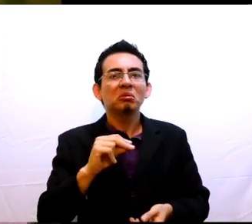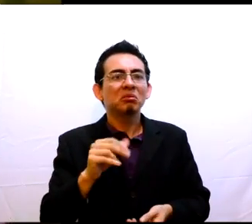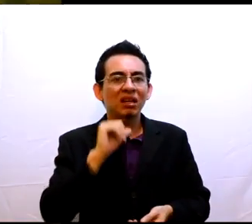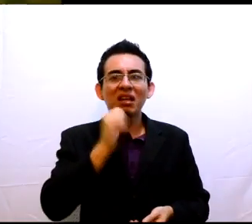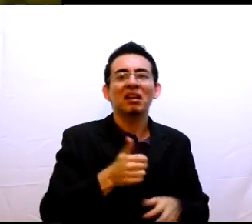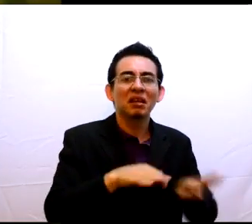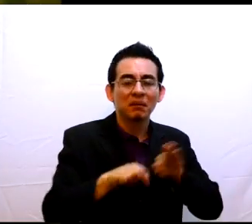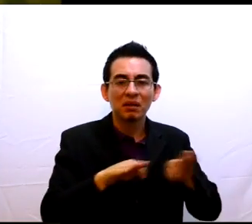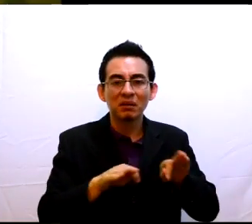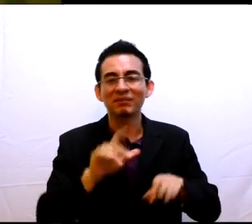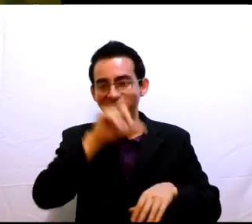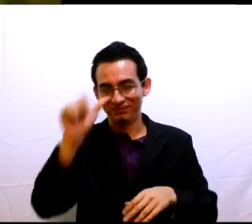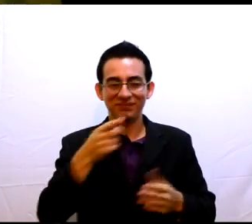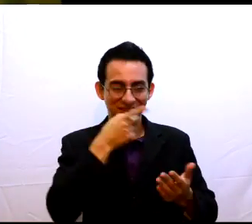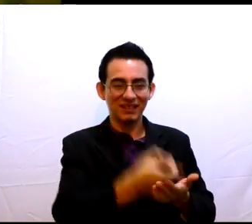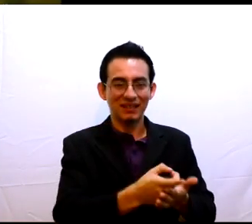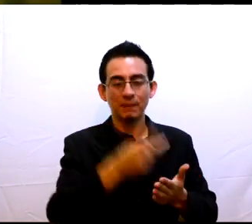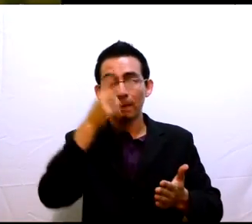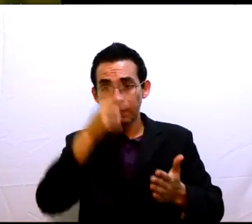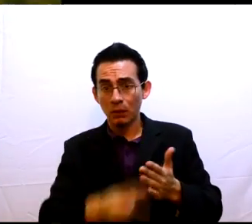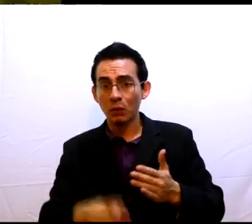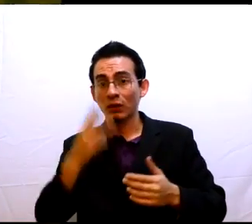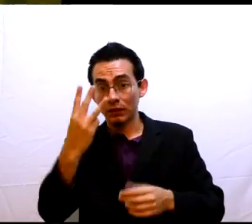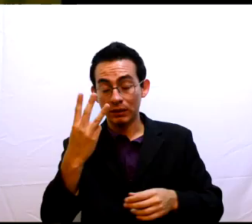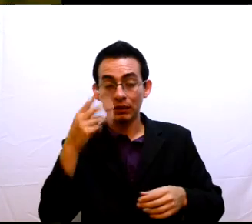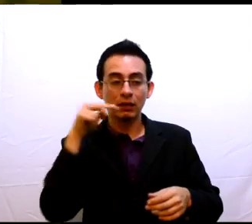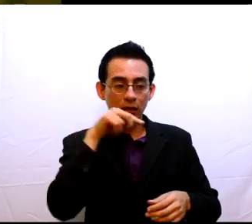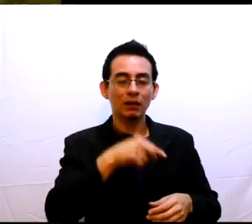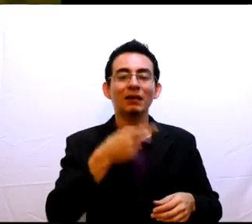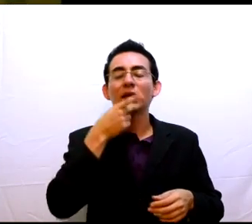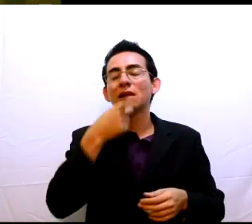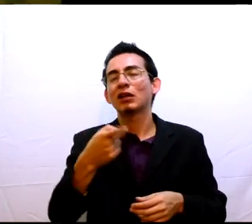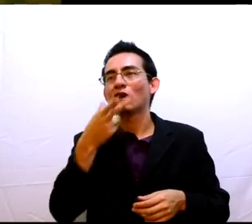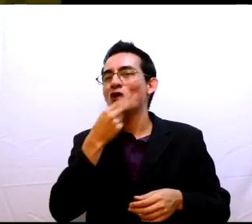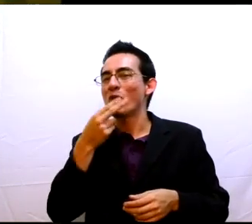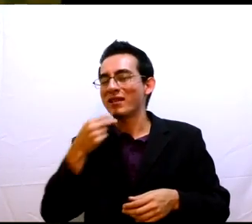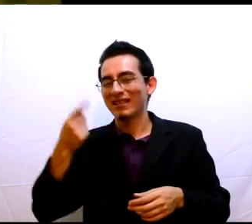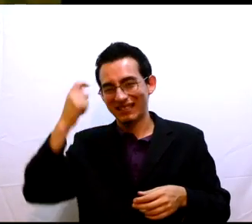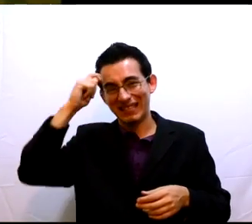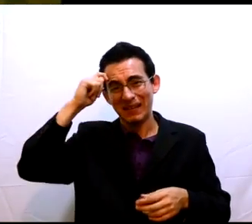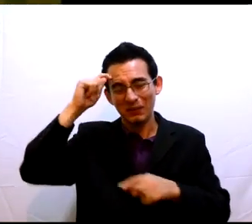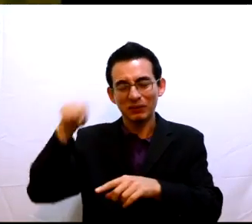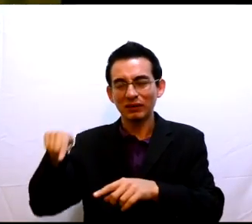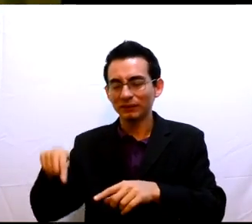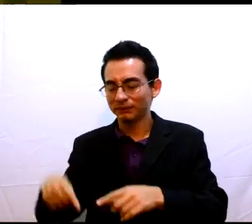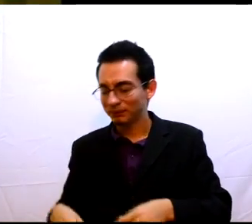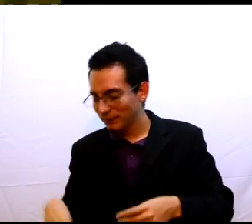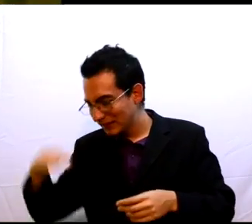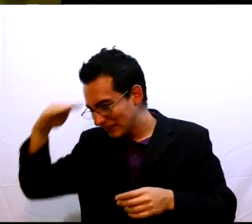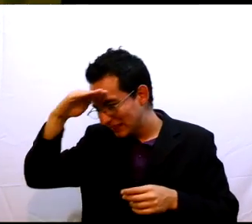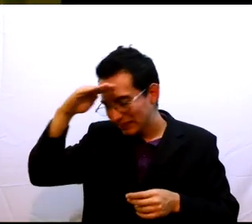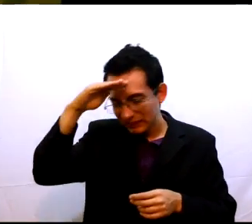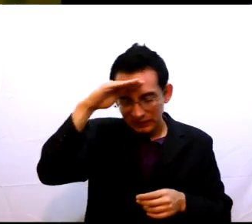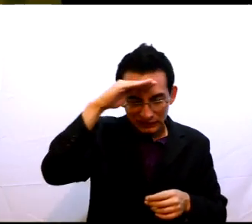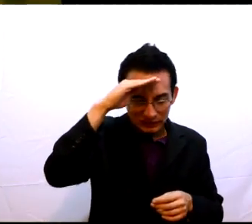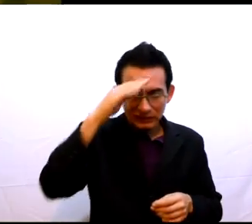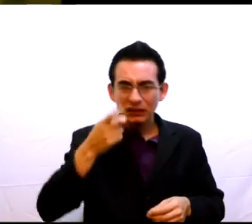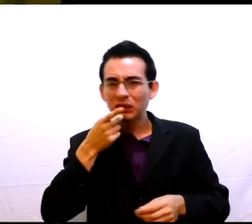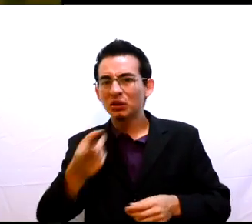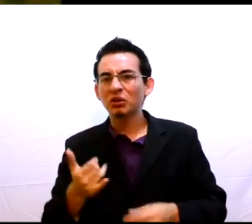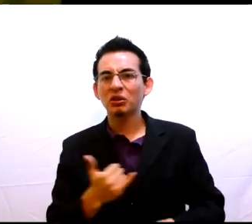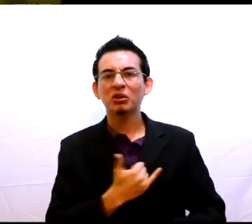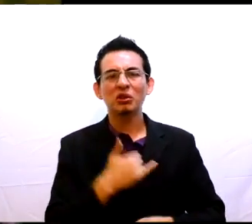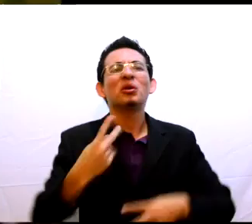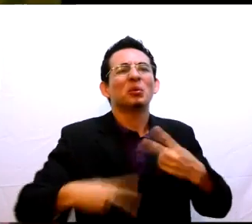entonces dice el versículo 3 que el mayordomo dijo para sí o sea está hablando con él mismo dijo que